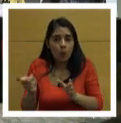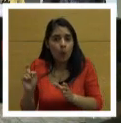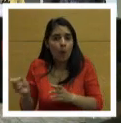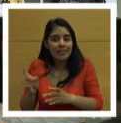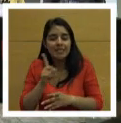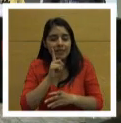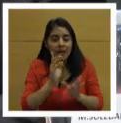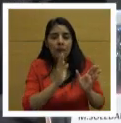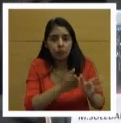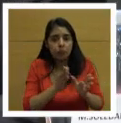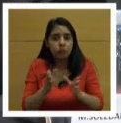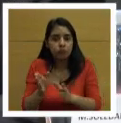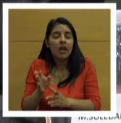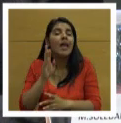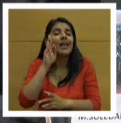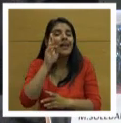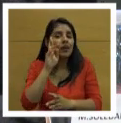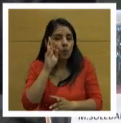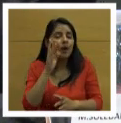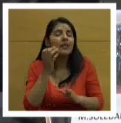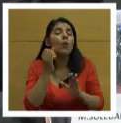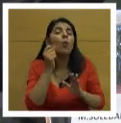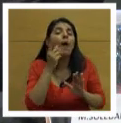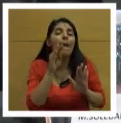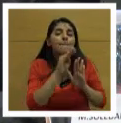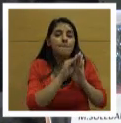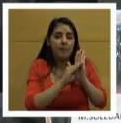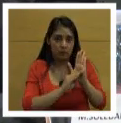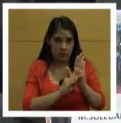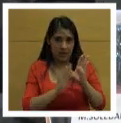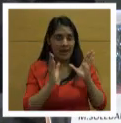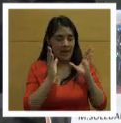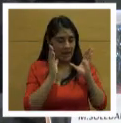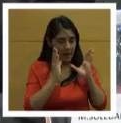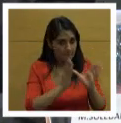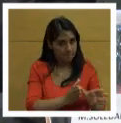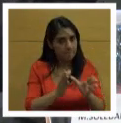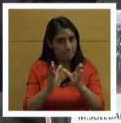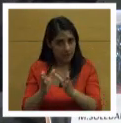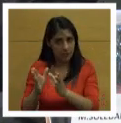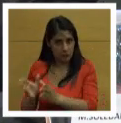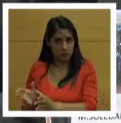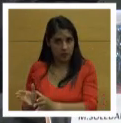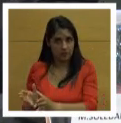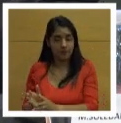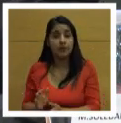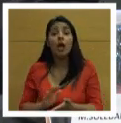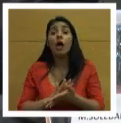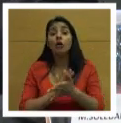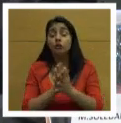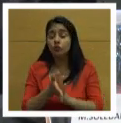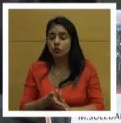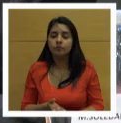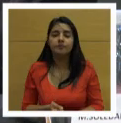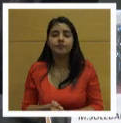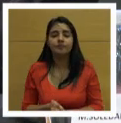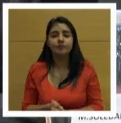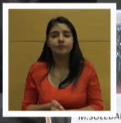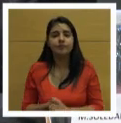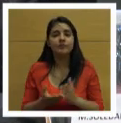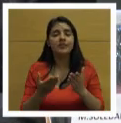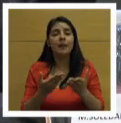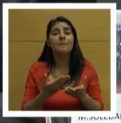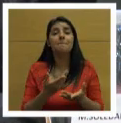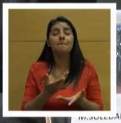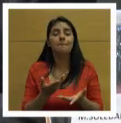le recuerde las pautas en cada caso particular. A todo esto hay que agregar que en el ámbito del facilitar el acceso